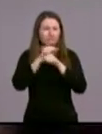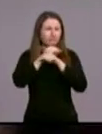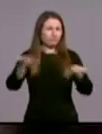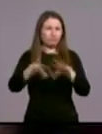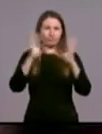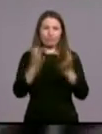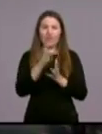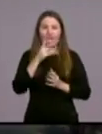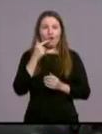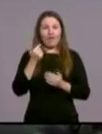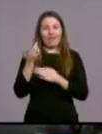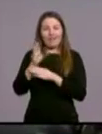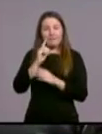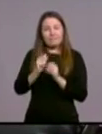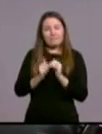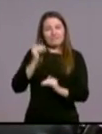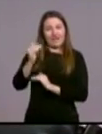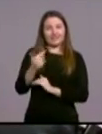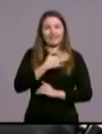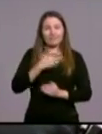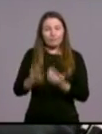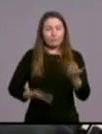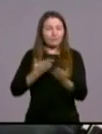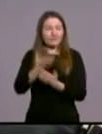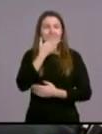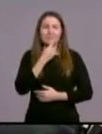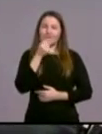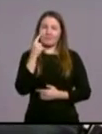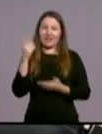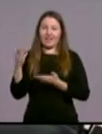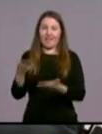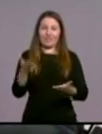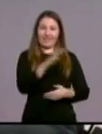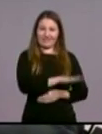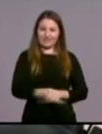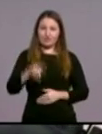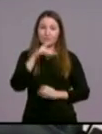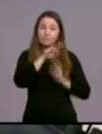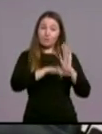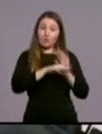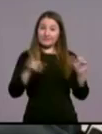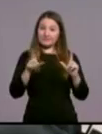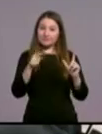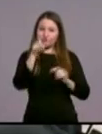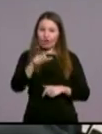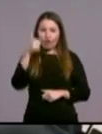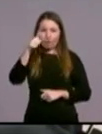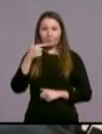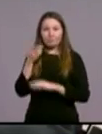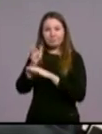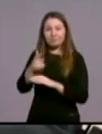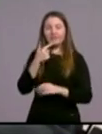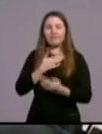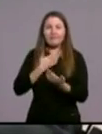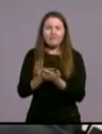ese presentador va más allá y nos propone una manera muy bonita de ayudar a todos esos niños desde su programa ha pedido a niños de todo el mundo que